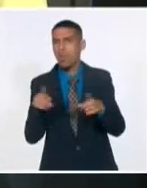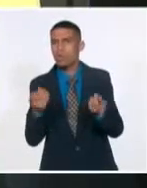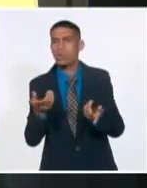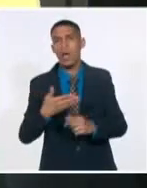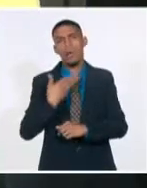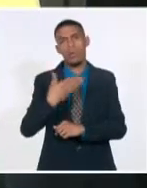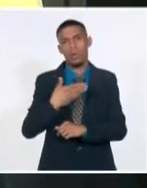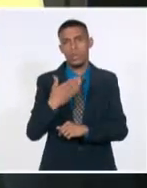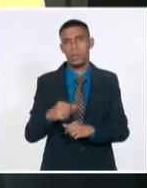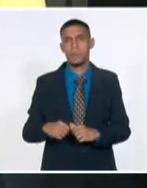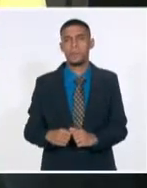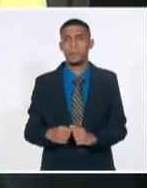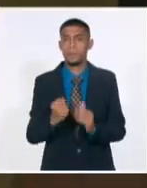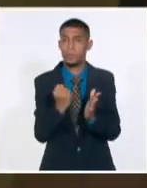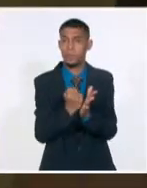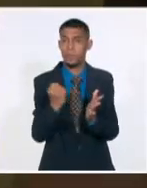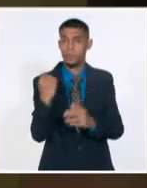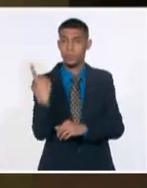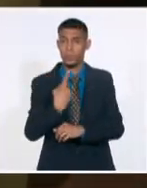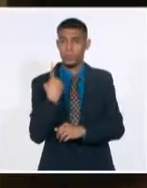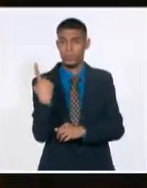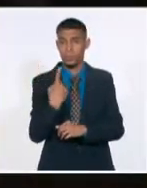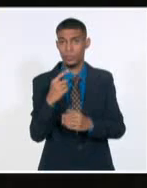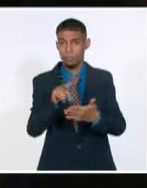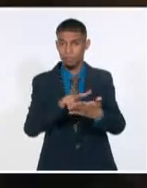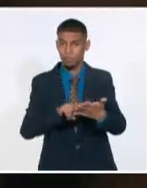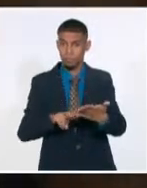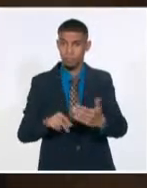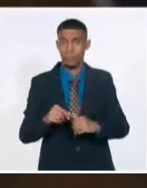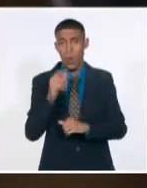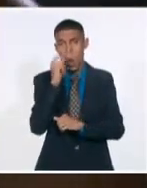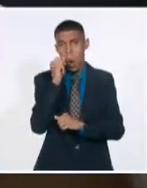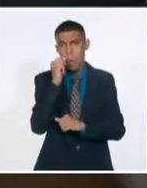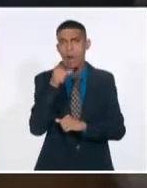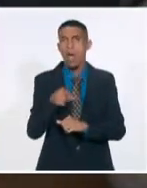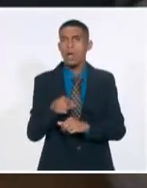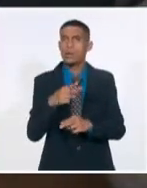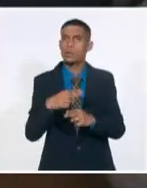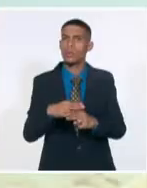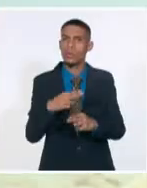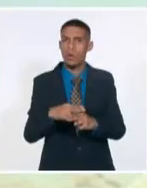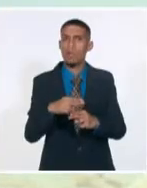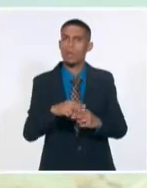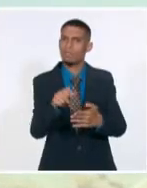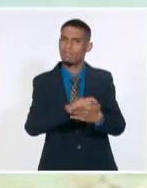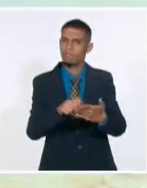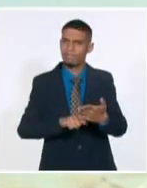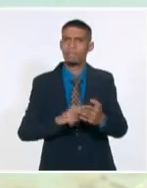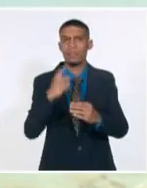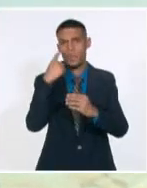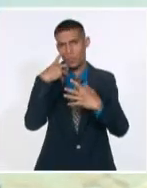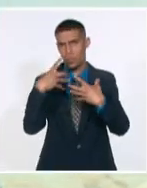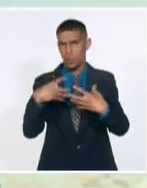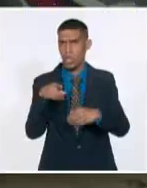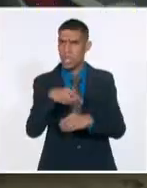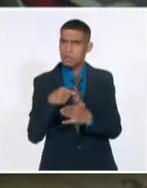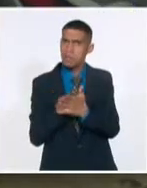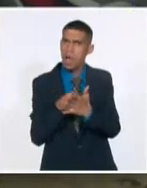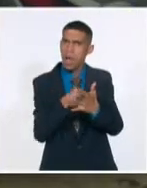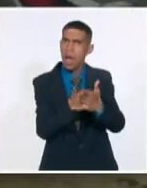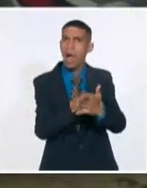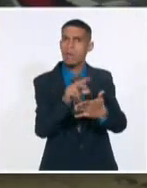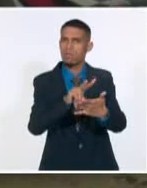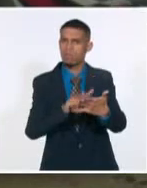clausura. El Premio Nacional de Literatura Emilio Bayagas toma el nombre de un notable escritor que incursionó en el ensayo y la